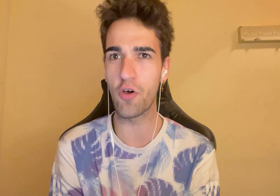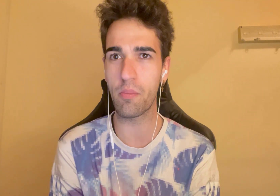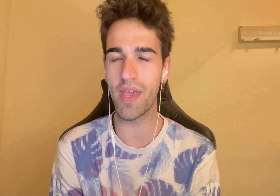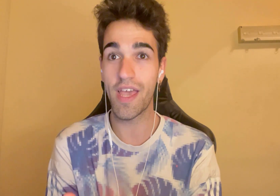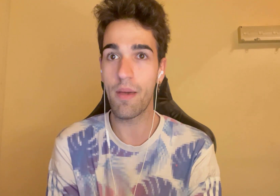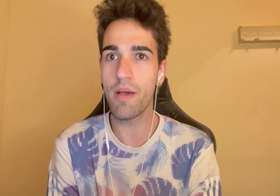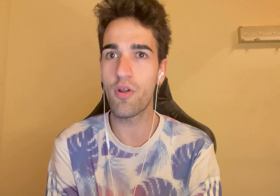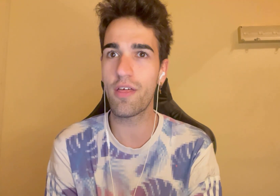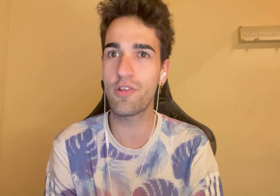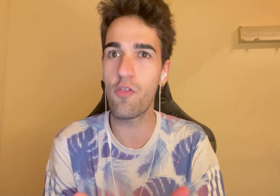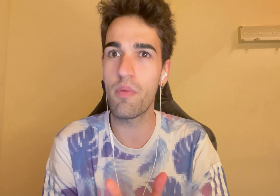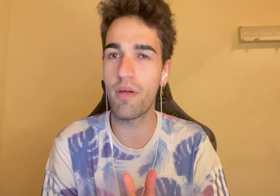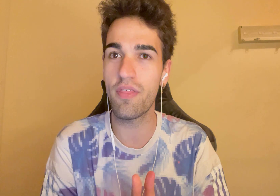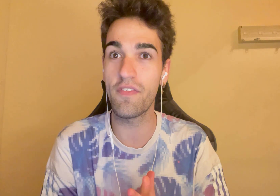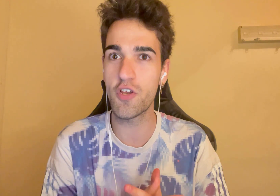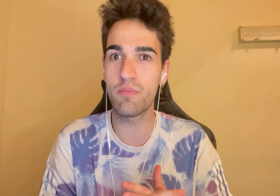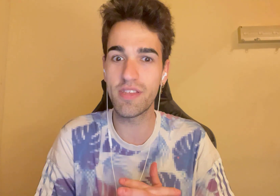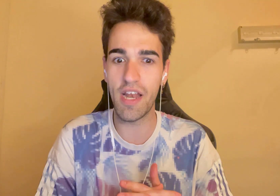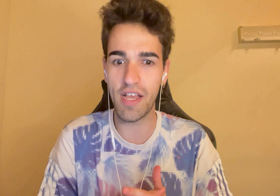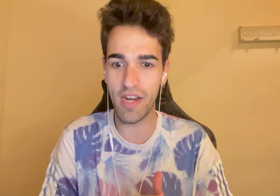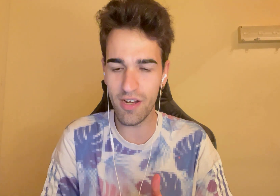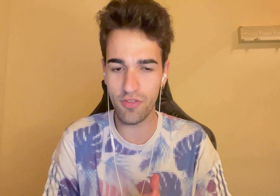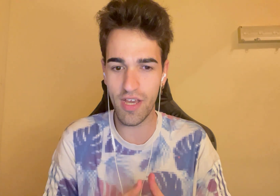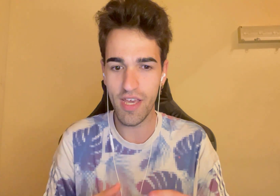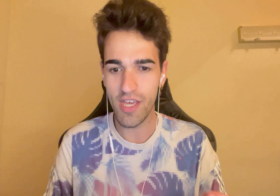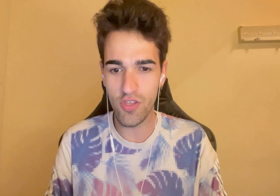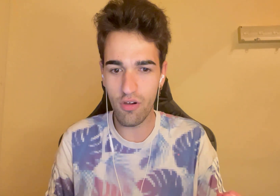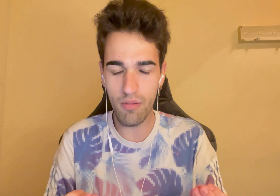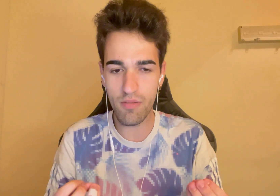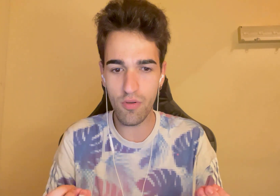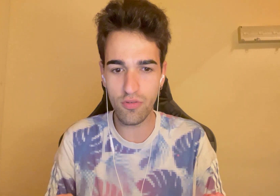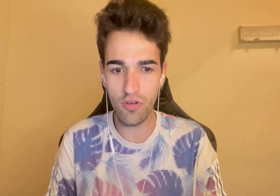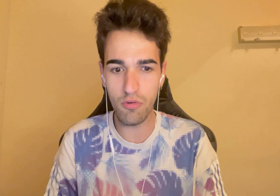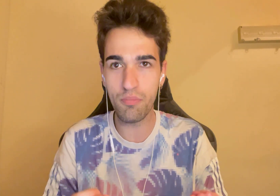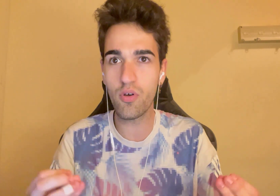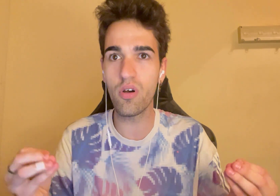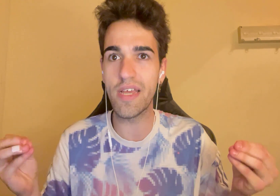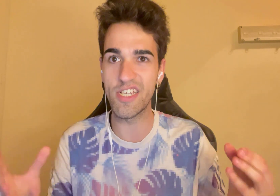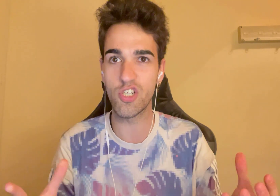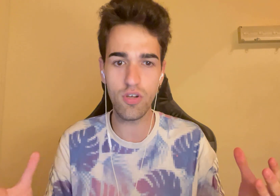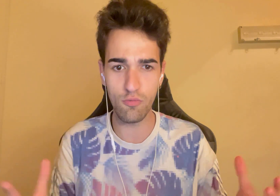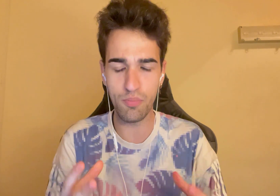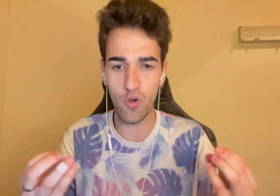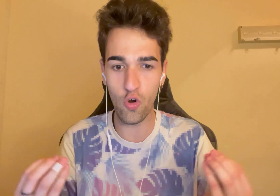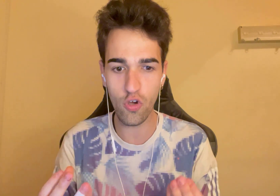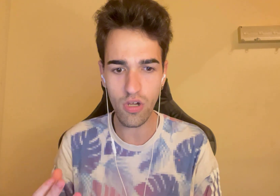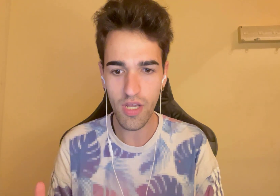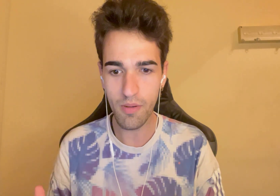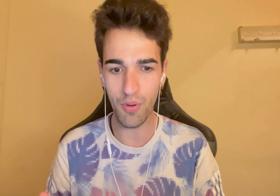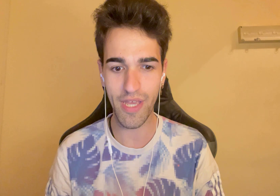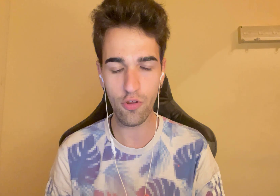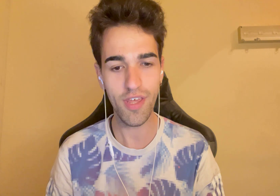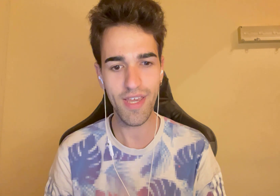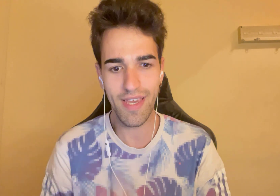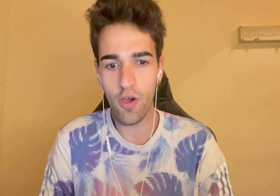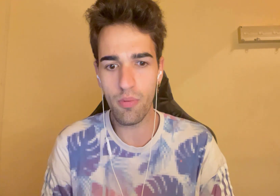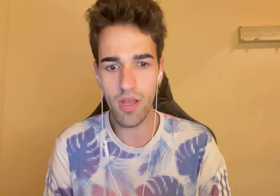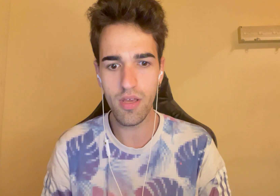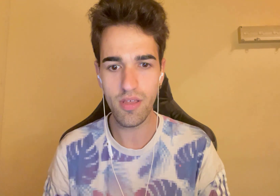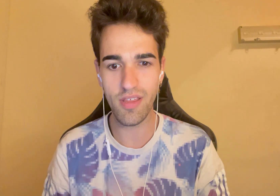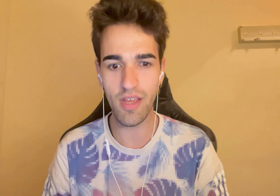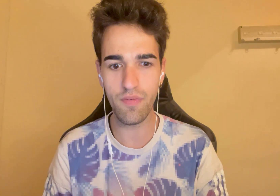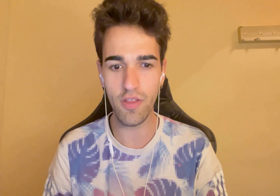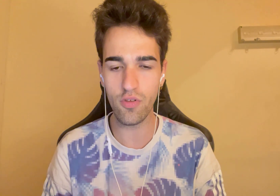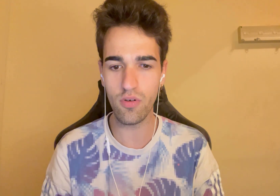ecológico enorme que ya habíamos reaccionado, me parece, anteriormente en el canal. O sea, yo ahora mismo estoy como un poco en shock, un poco loco, porque no sé qué